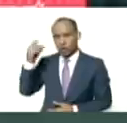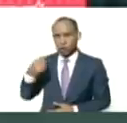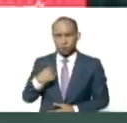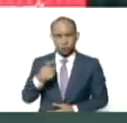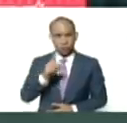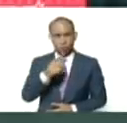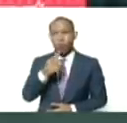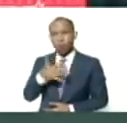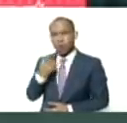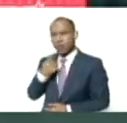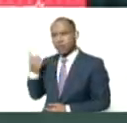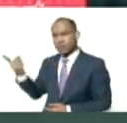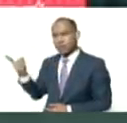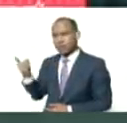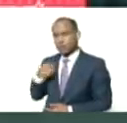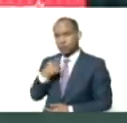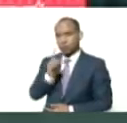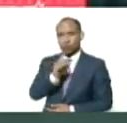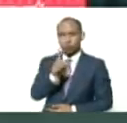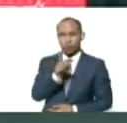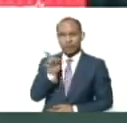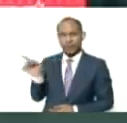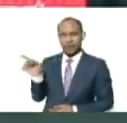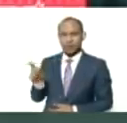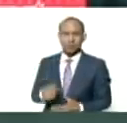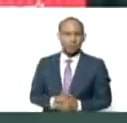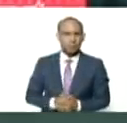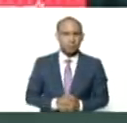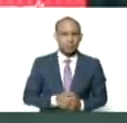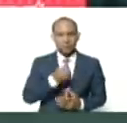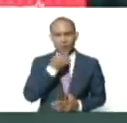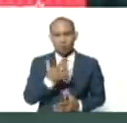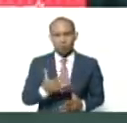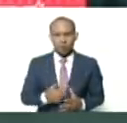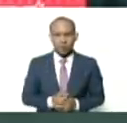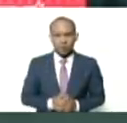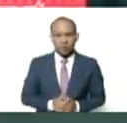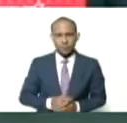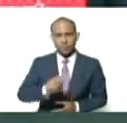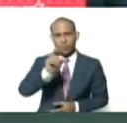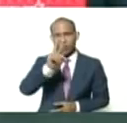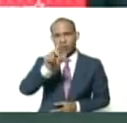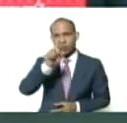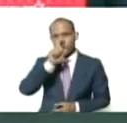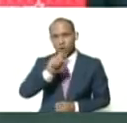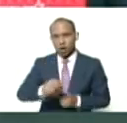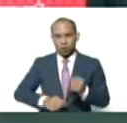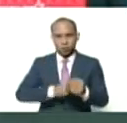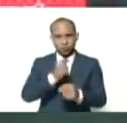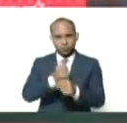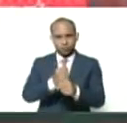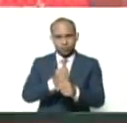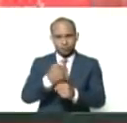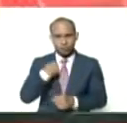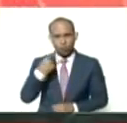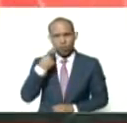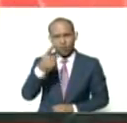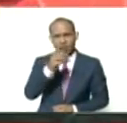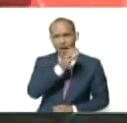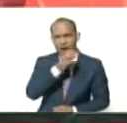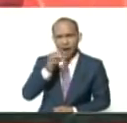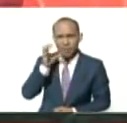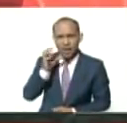diga él, no lo digo yo. Ahora, 21 años, y yo vi a Capriles, yo vi la